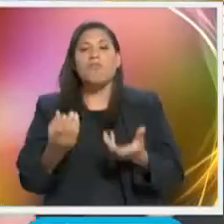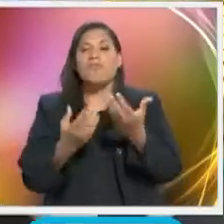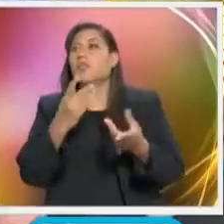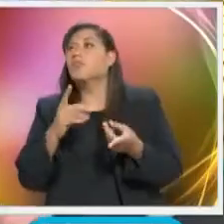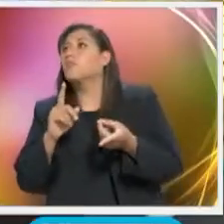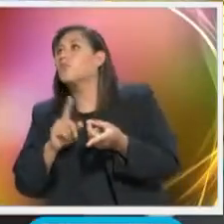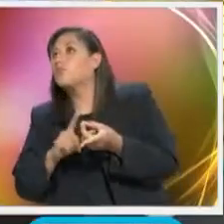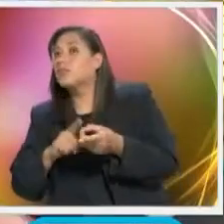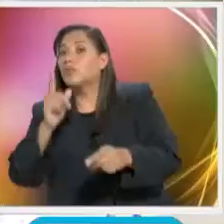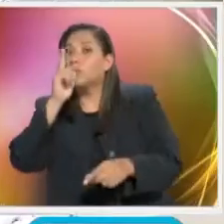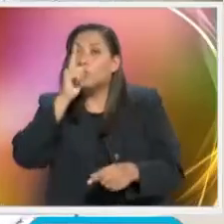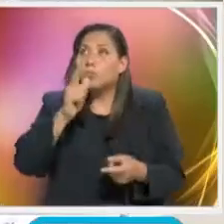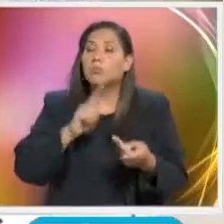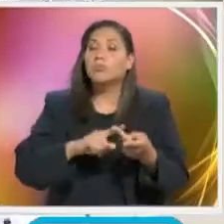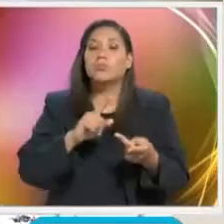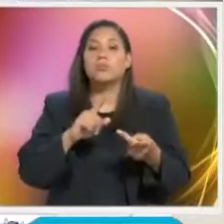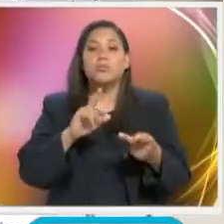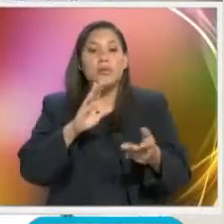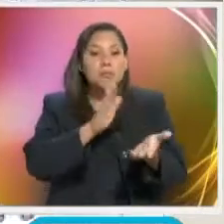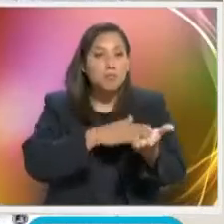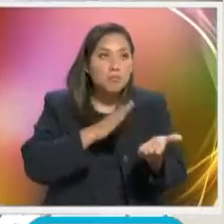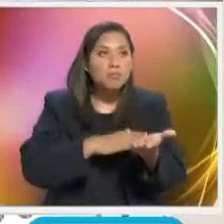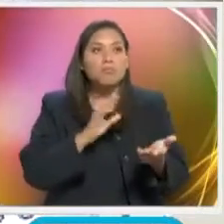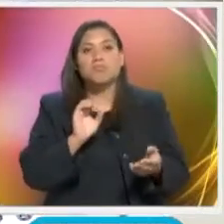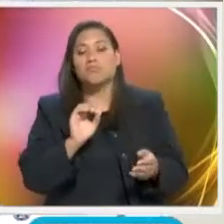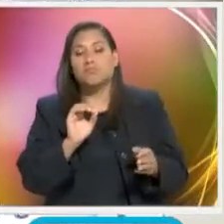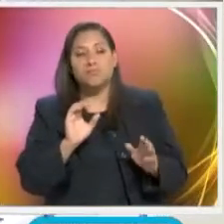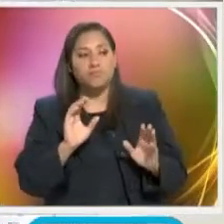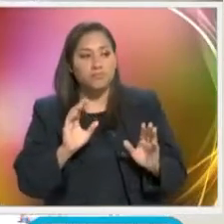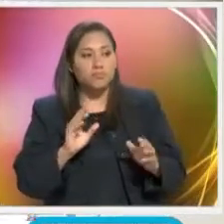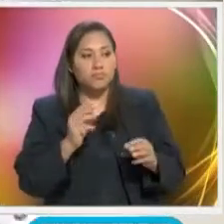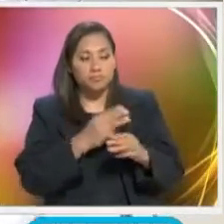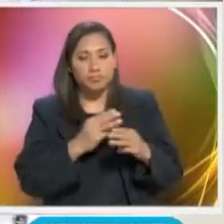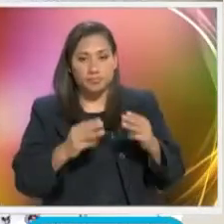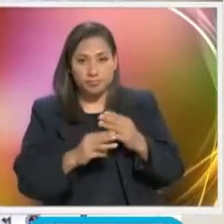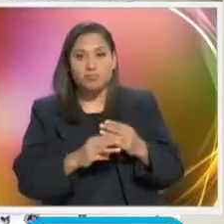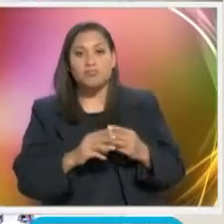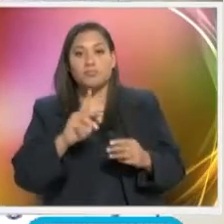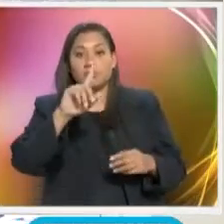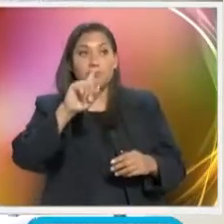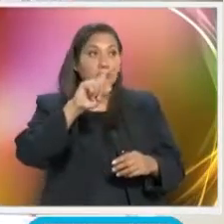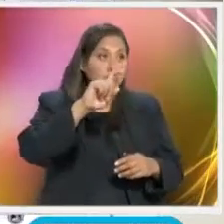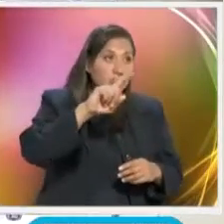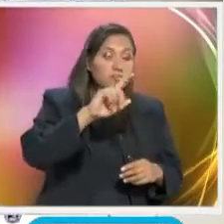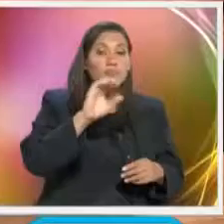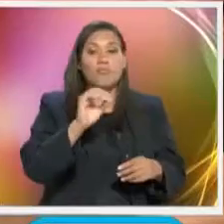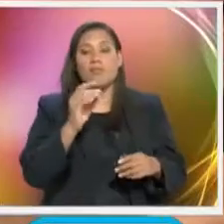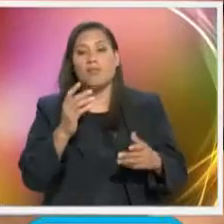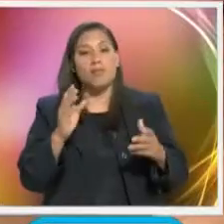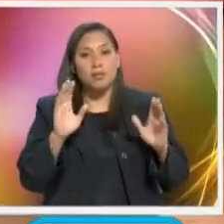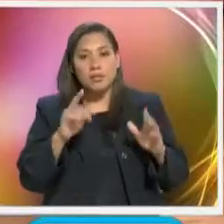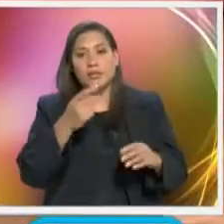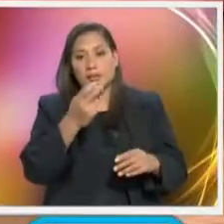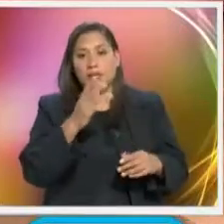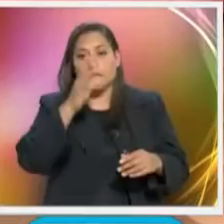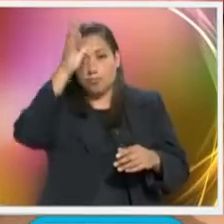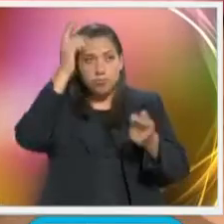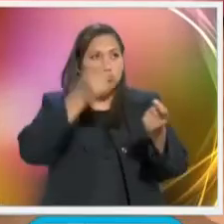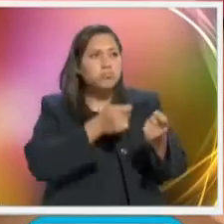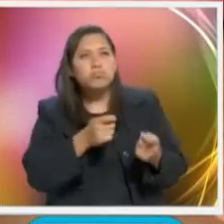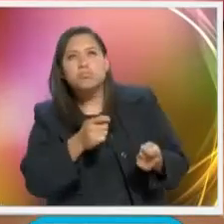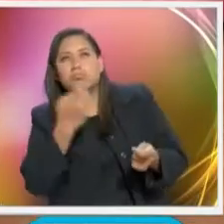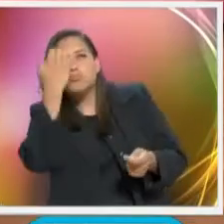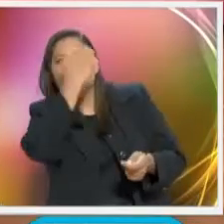Puede ser electricidad Claro, o papel o exactamente. diferente tipo de materiales. Si ¿no? hay agua, si hay claro. combustible, todo eso, yo creo que los bomberos tienen que